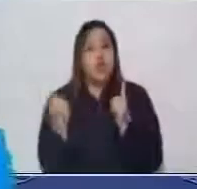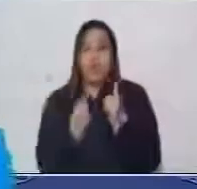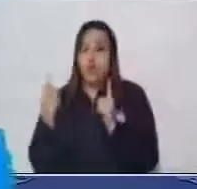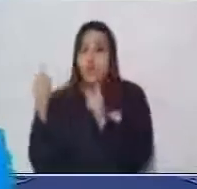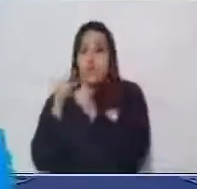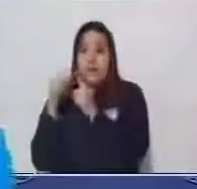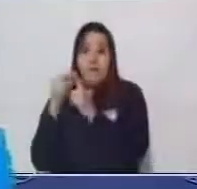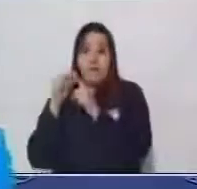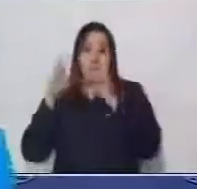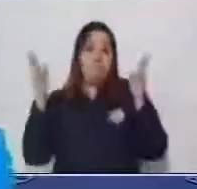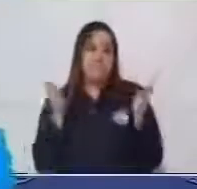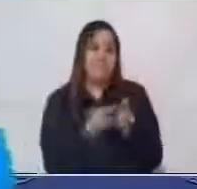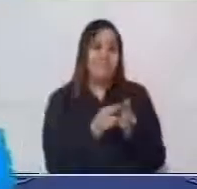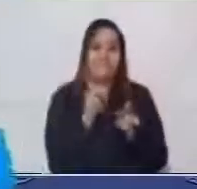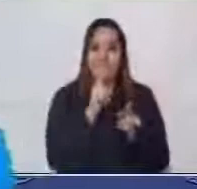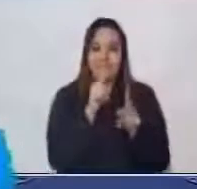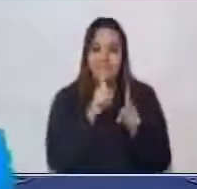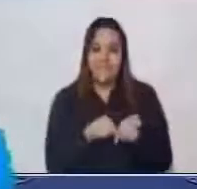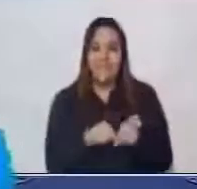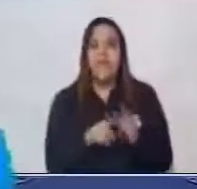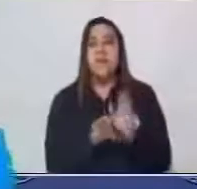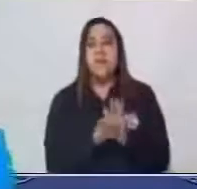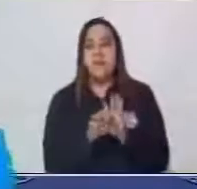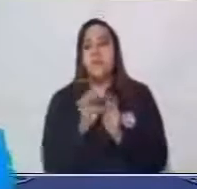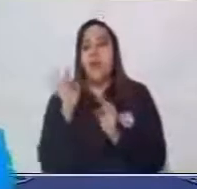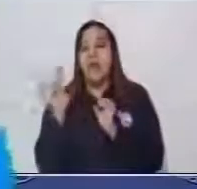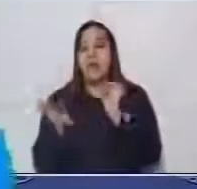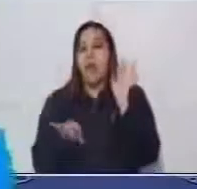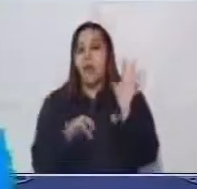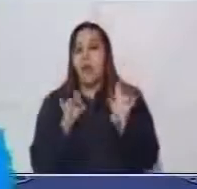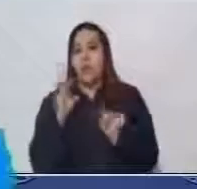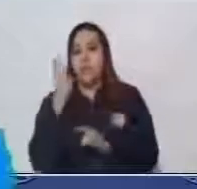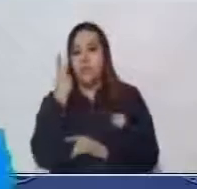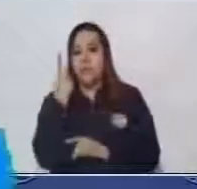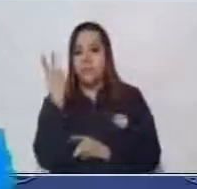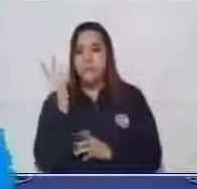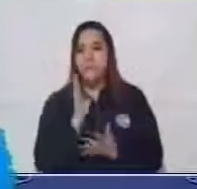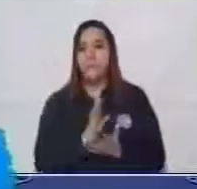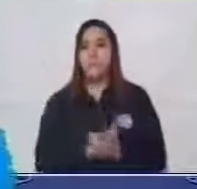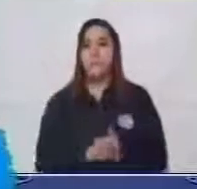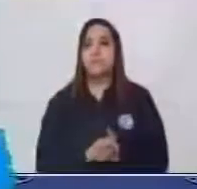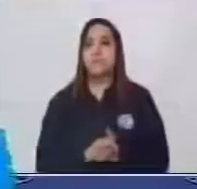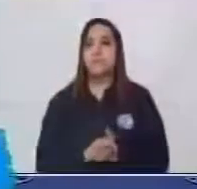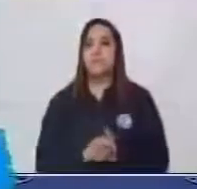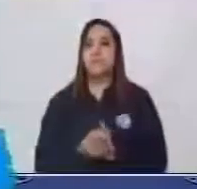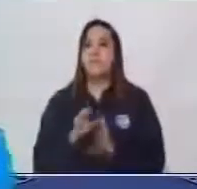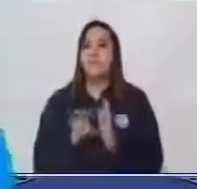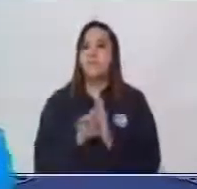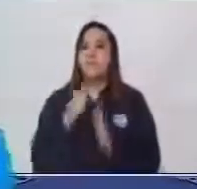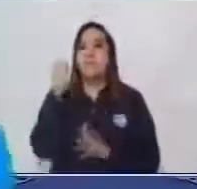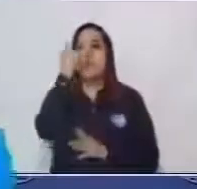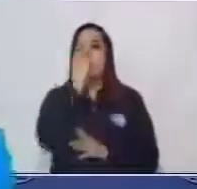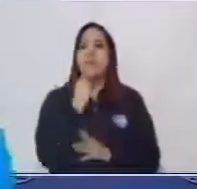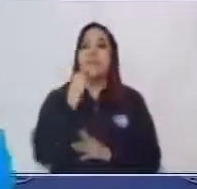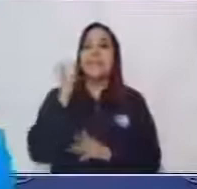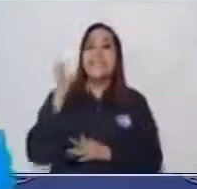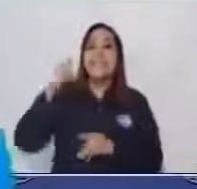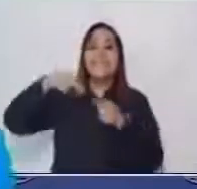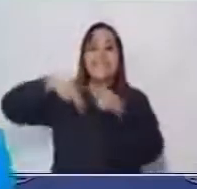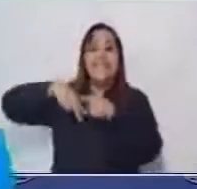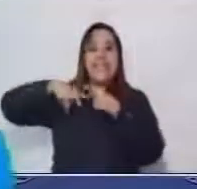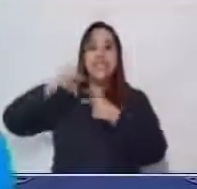abreviaturas, pero en nuestro idioma sí hay algunas. Por ejemplo, acá vemos el ejemplo de SR y